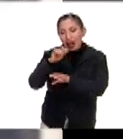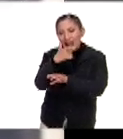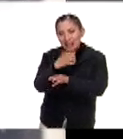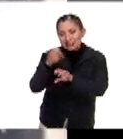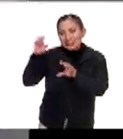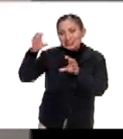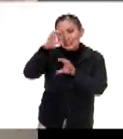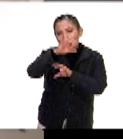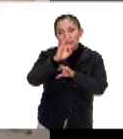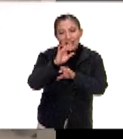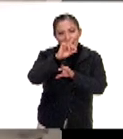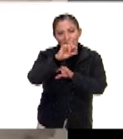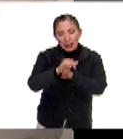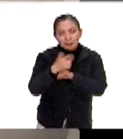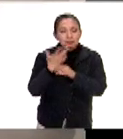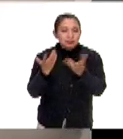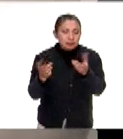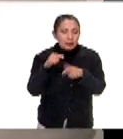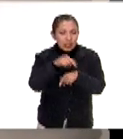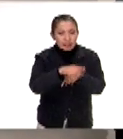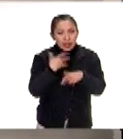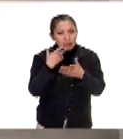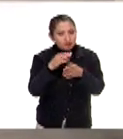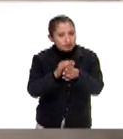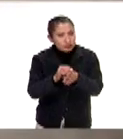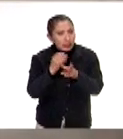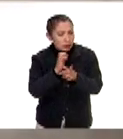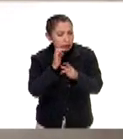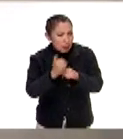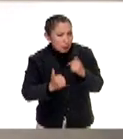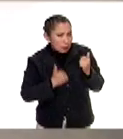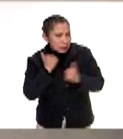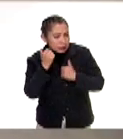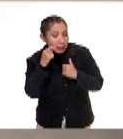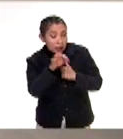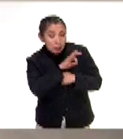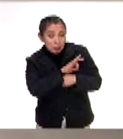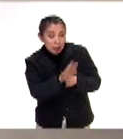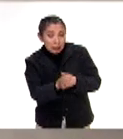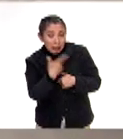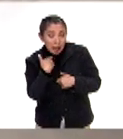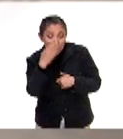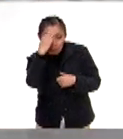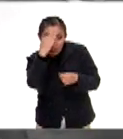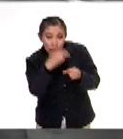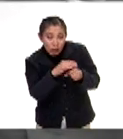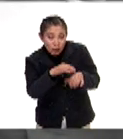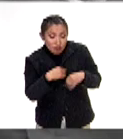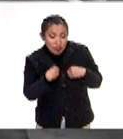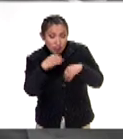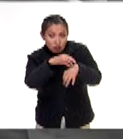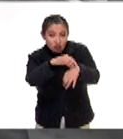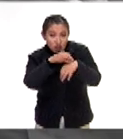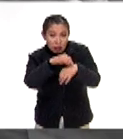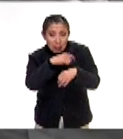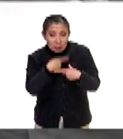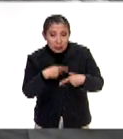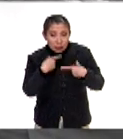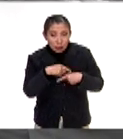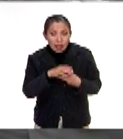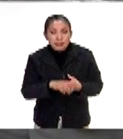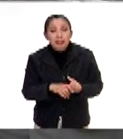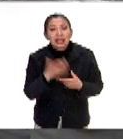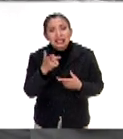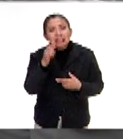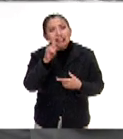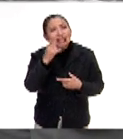también trabajó Frida Kahlo. Ella está viva, entonces vamos a aprovechar también la posibilidad, la memoria viva de estos personajes,